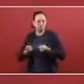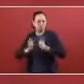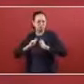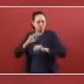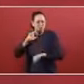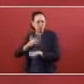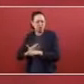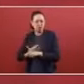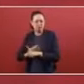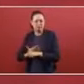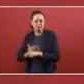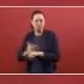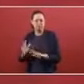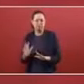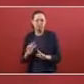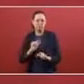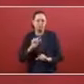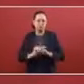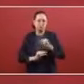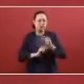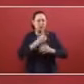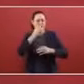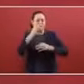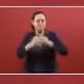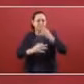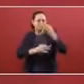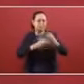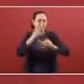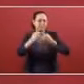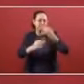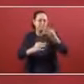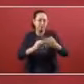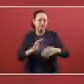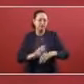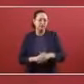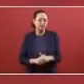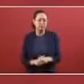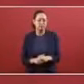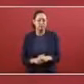y vamos a estarles informando de los 7